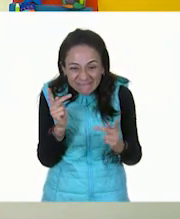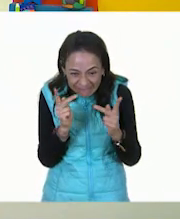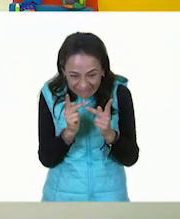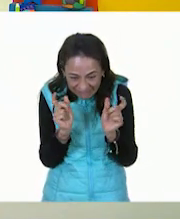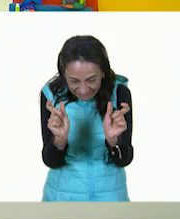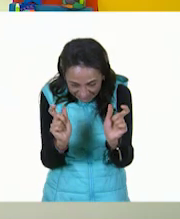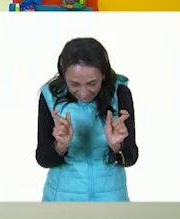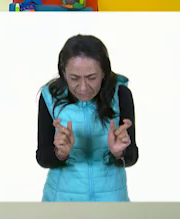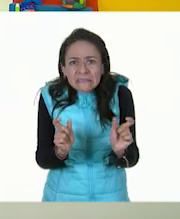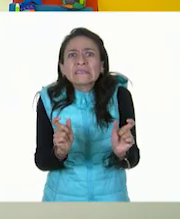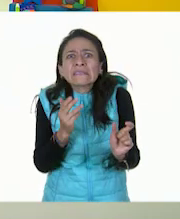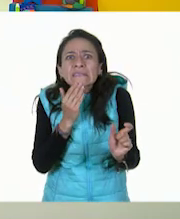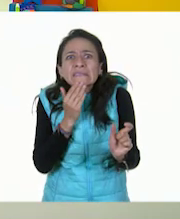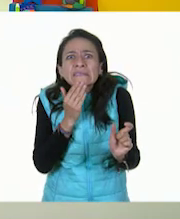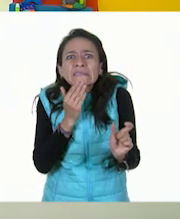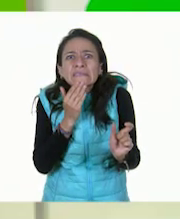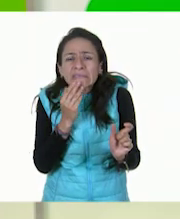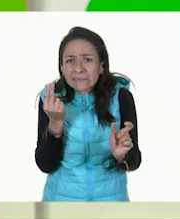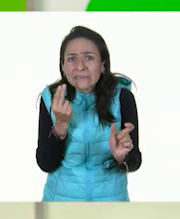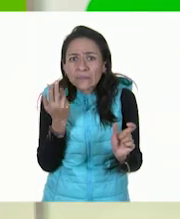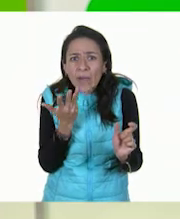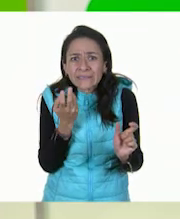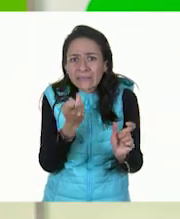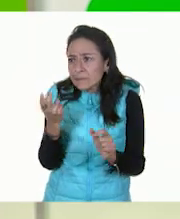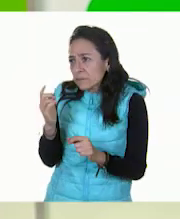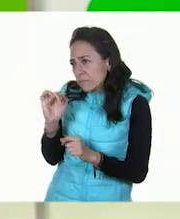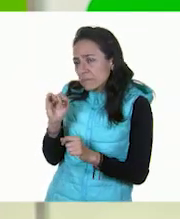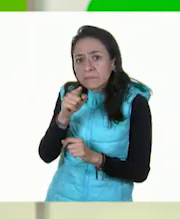Algo que rime con maceta.